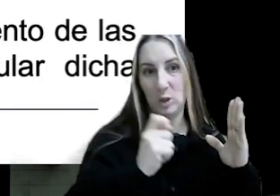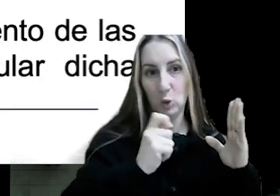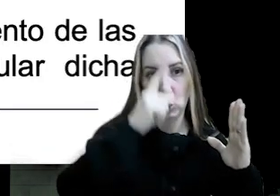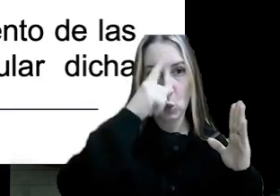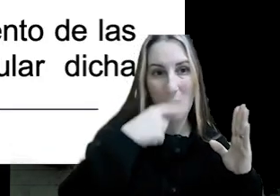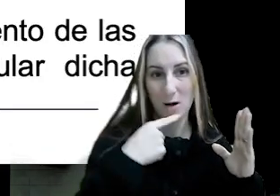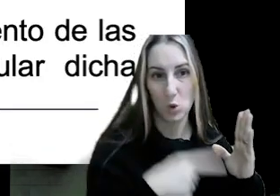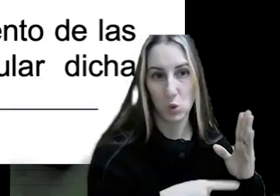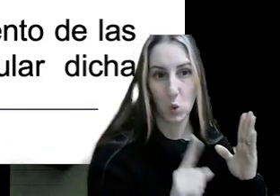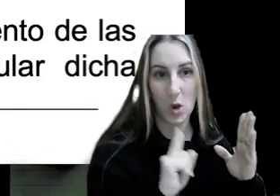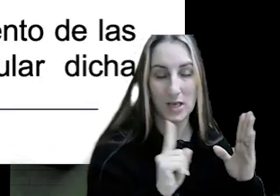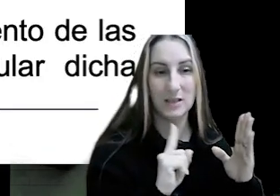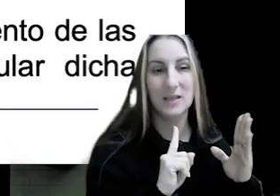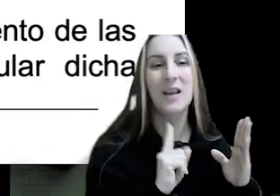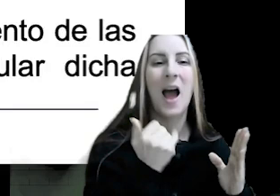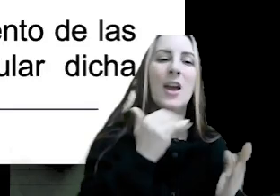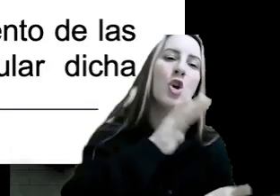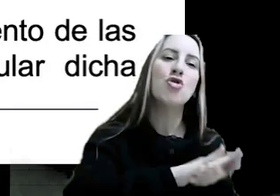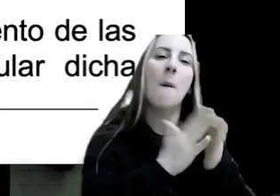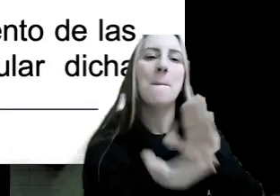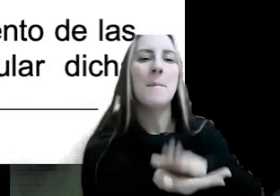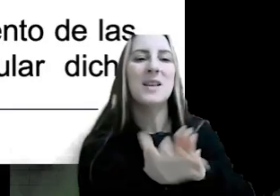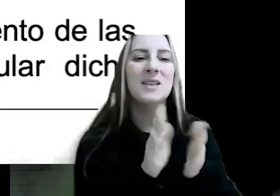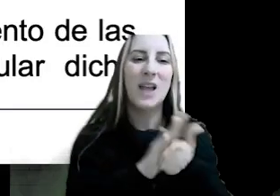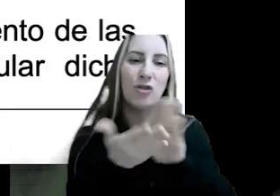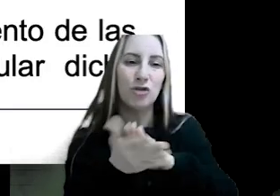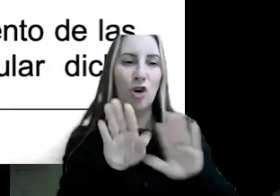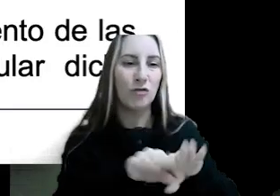varias compensaciones que totalizan